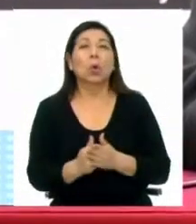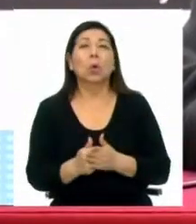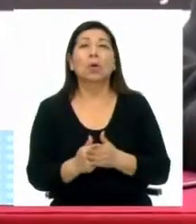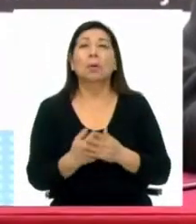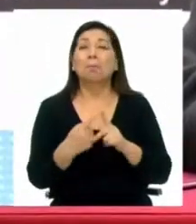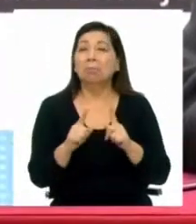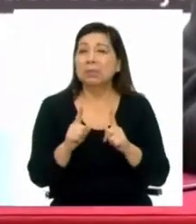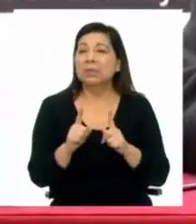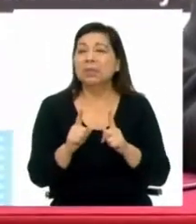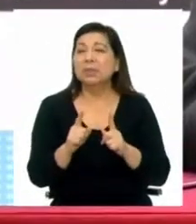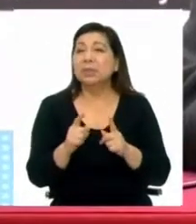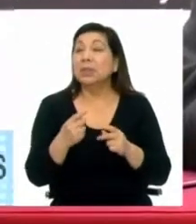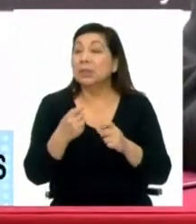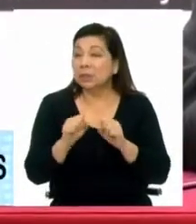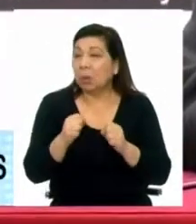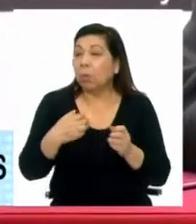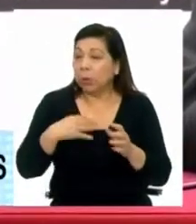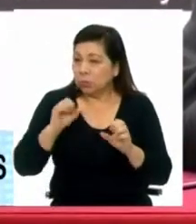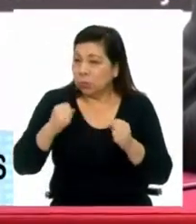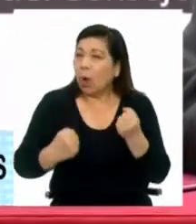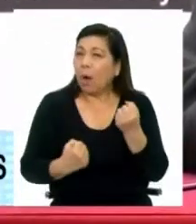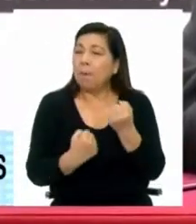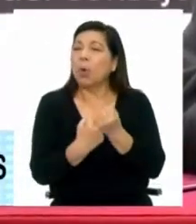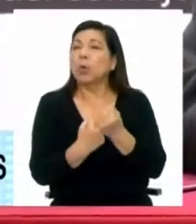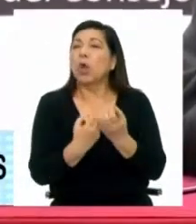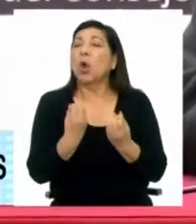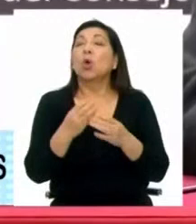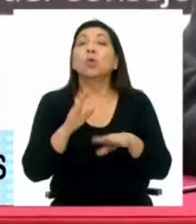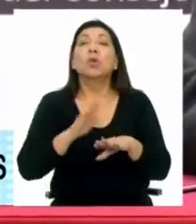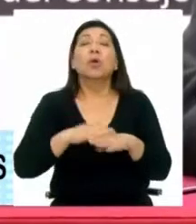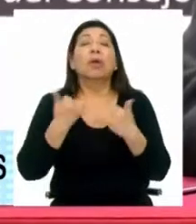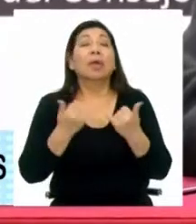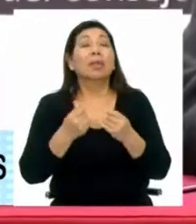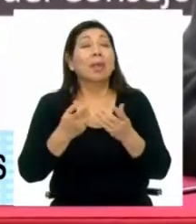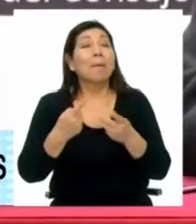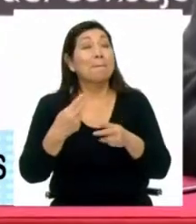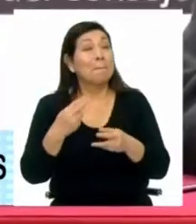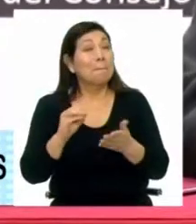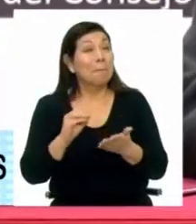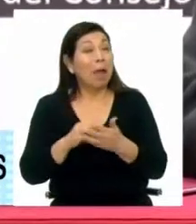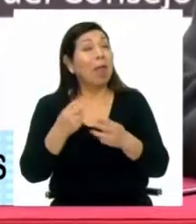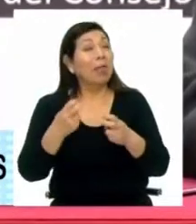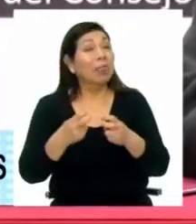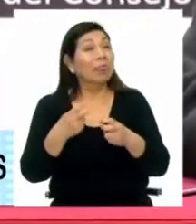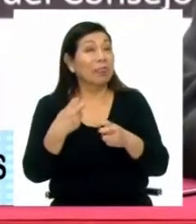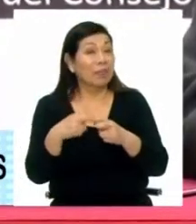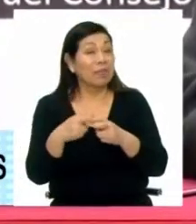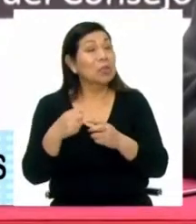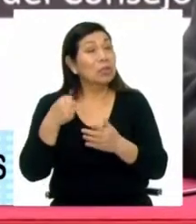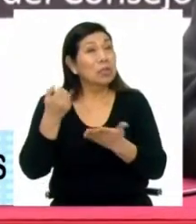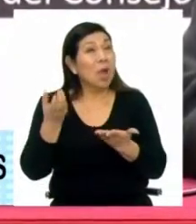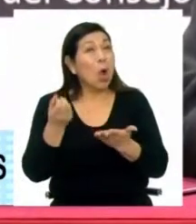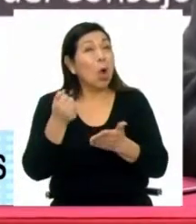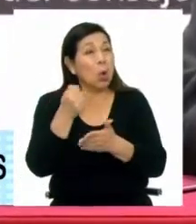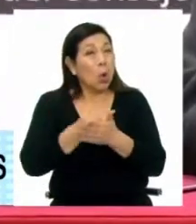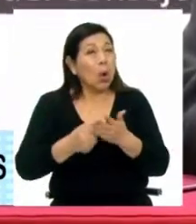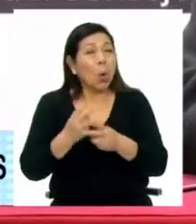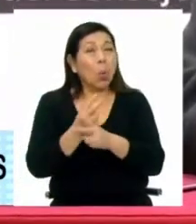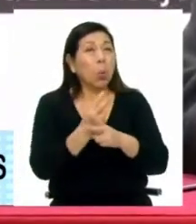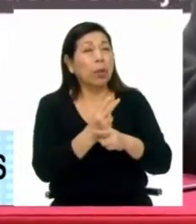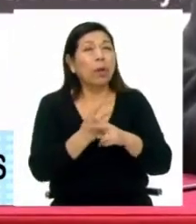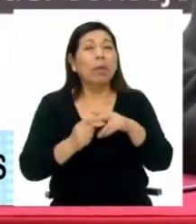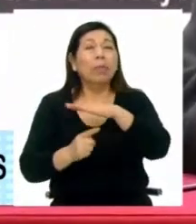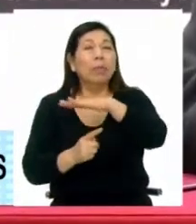algunos mecanismos de sinergia que puedan apoyar sobre todo en zonas críticas en la lucha contra la